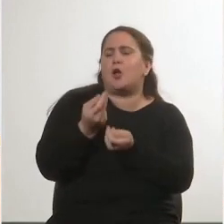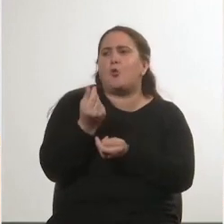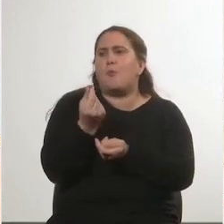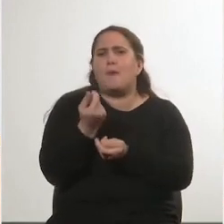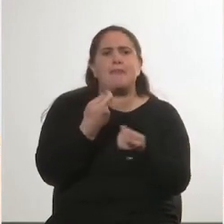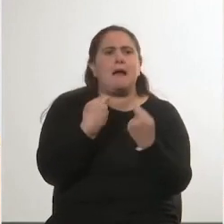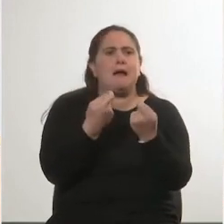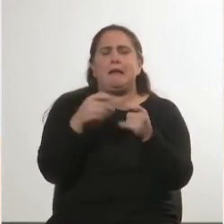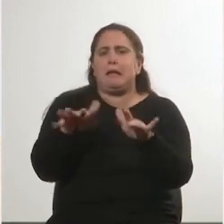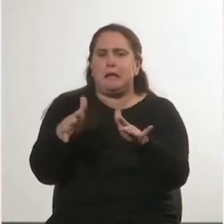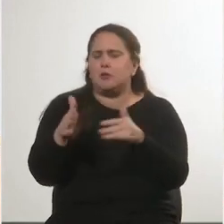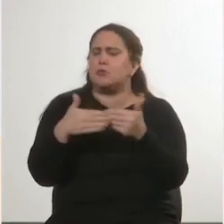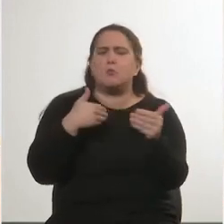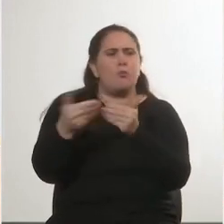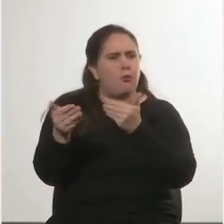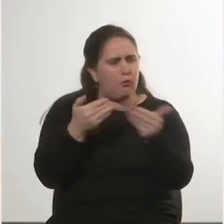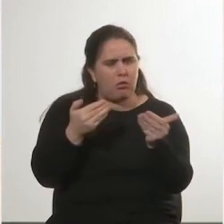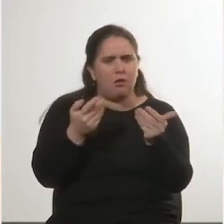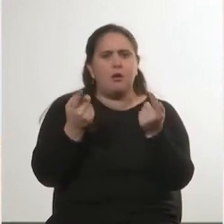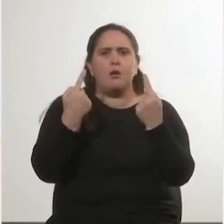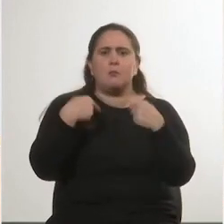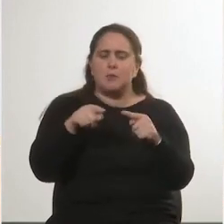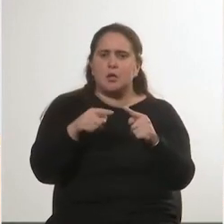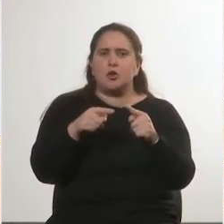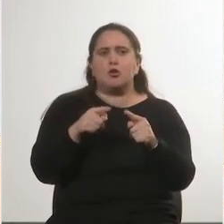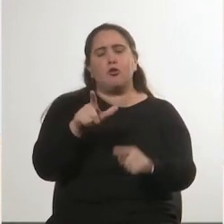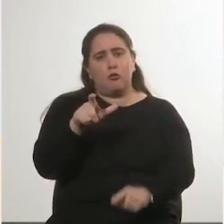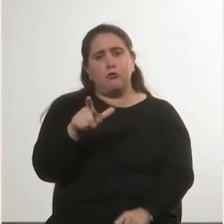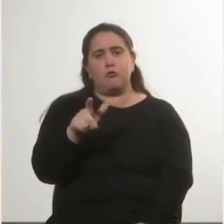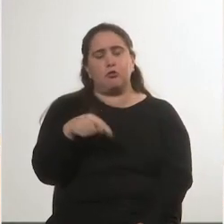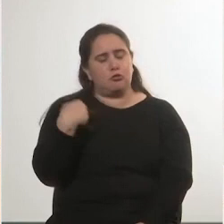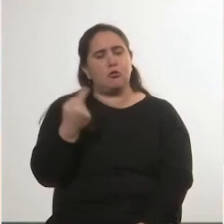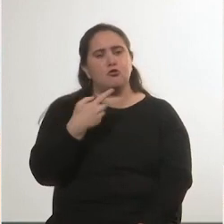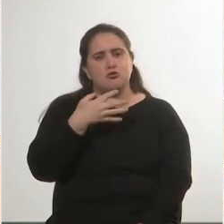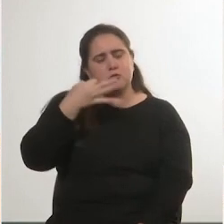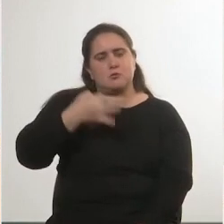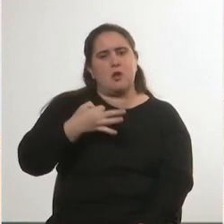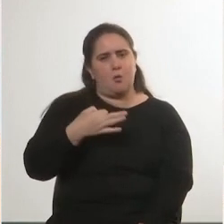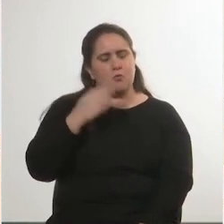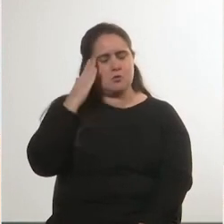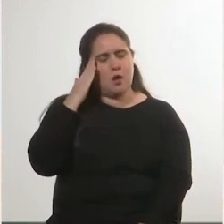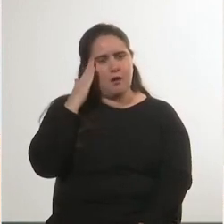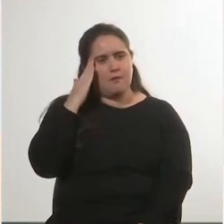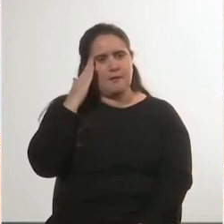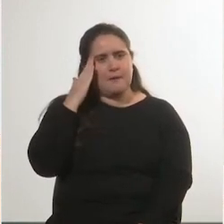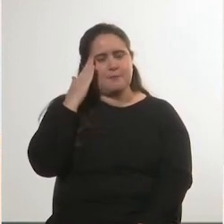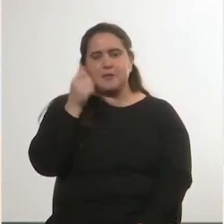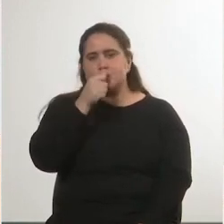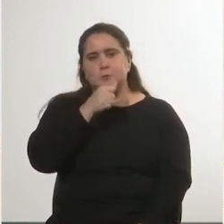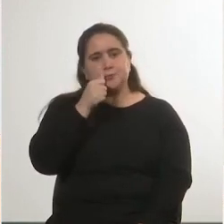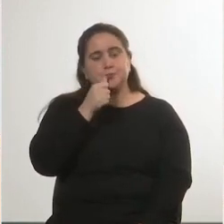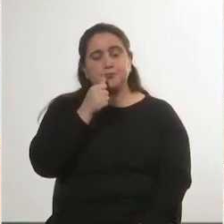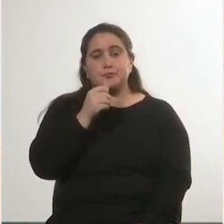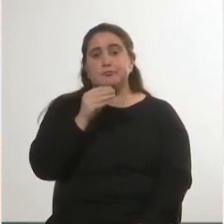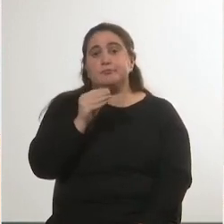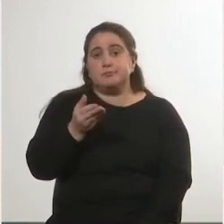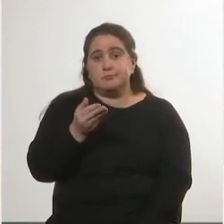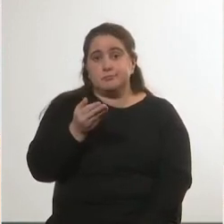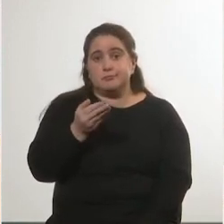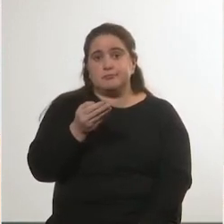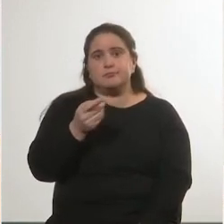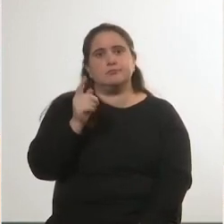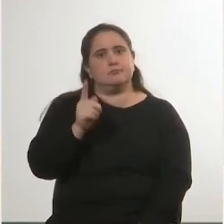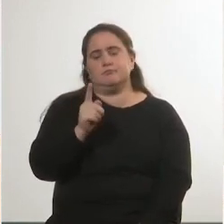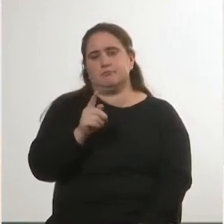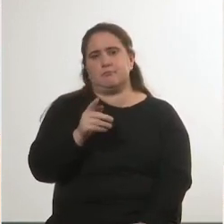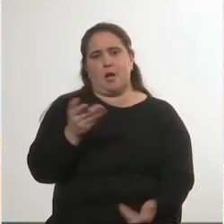hacer de la represa, pero indudablemente nadie duda que la solución definitiva es la que